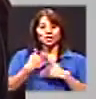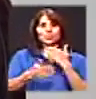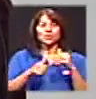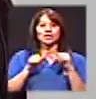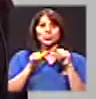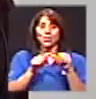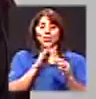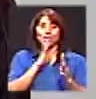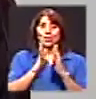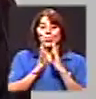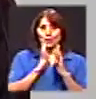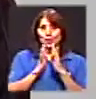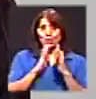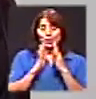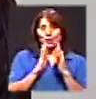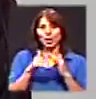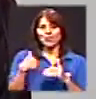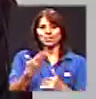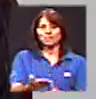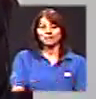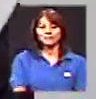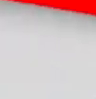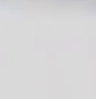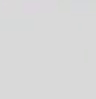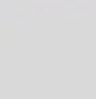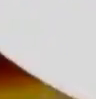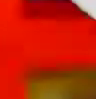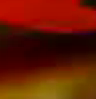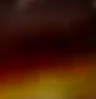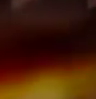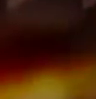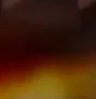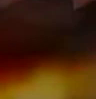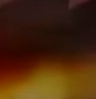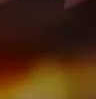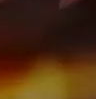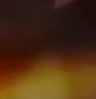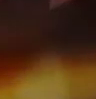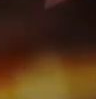invitará dentro de unos minutos a revisar.